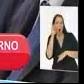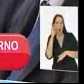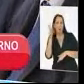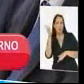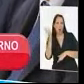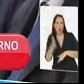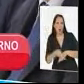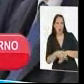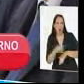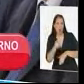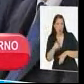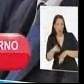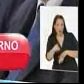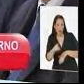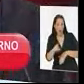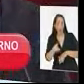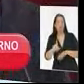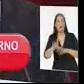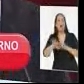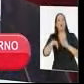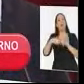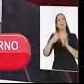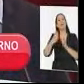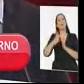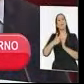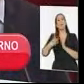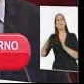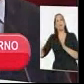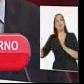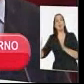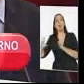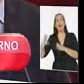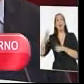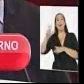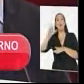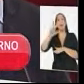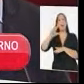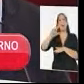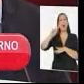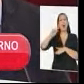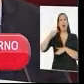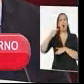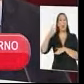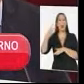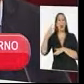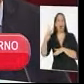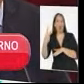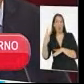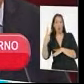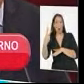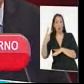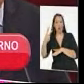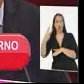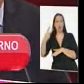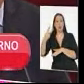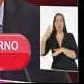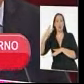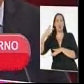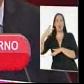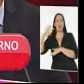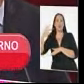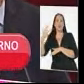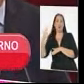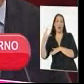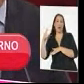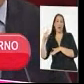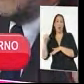el gobierno tenga un problema de comunicación, tiene un problema grave de decisiones políticas. ¿Quién es el último funcionario que le pone al